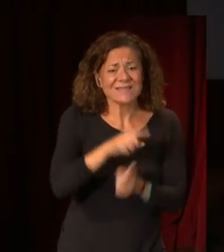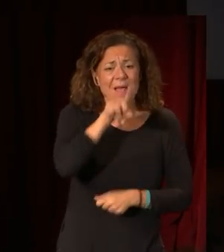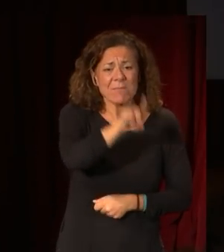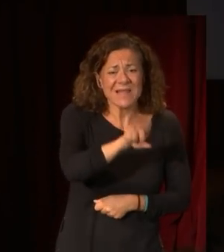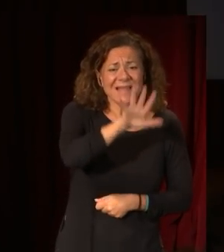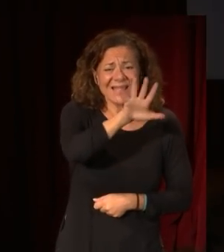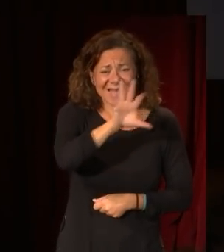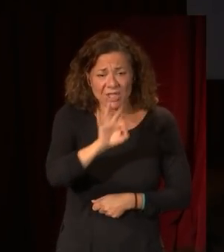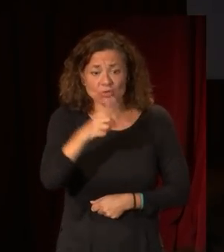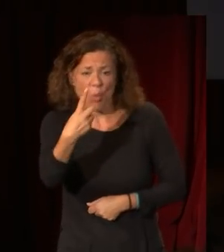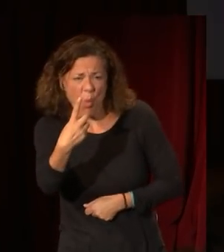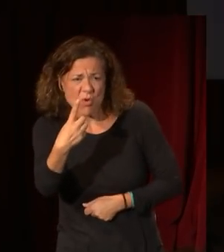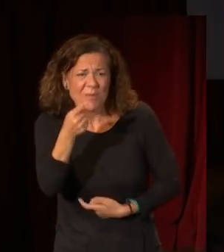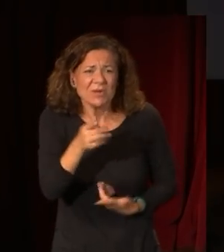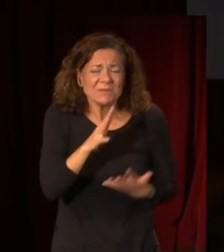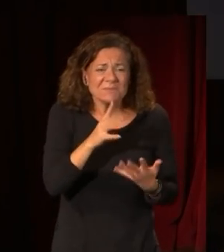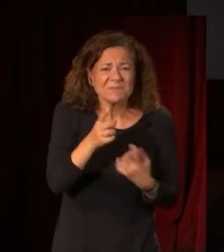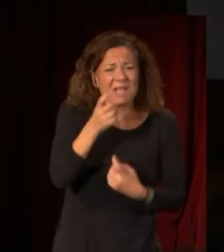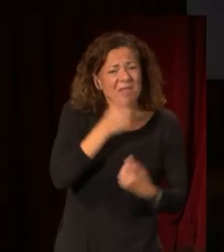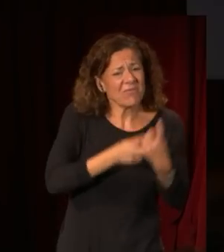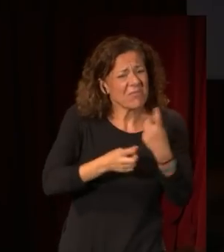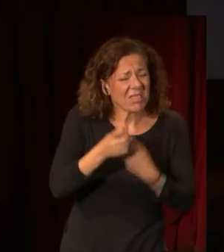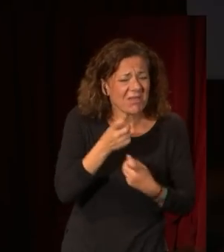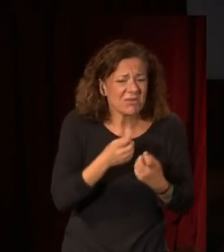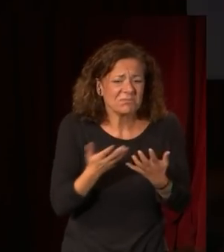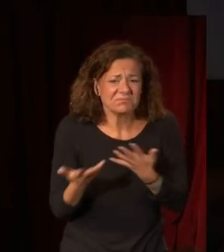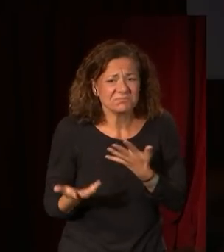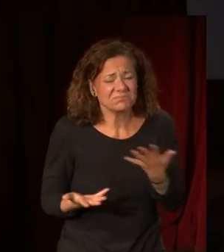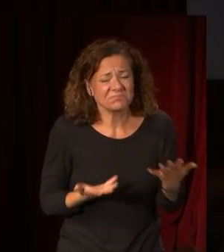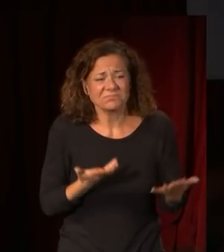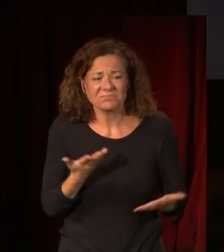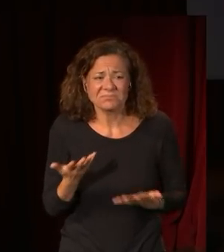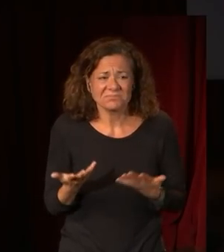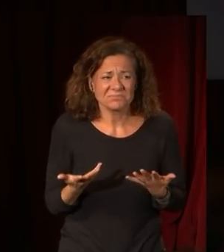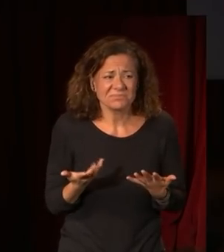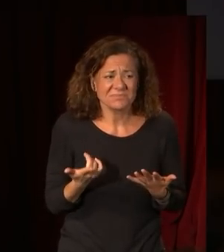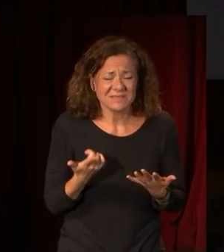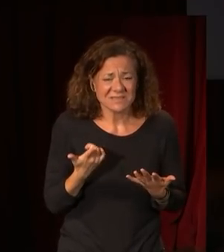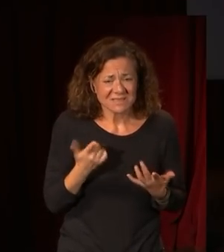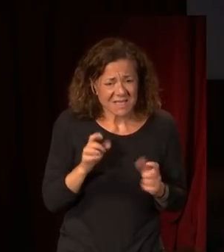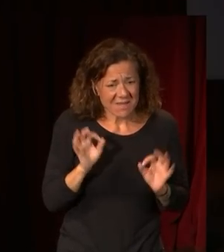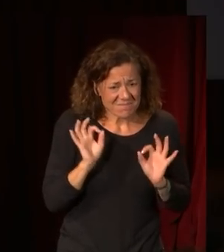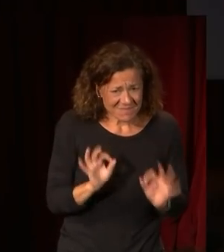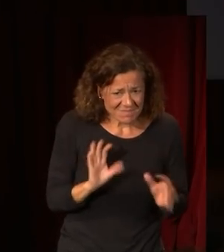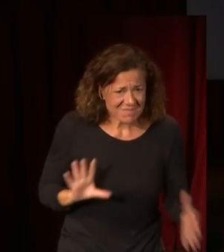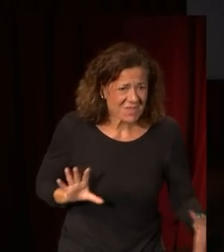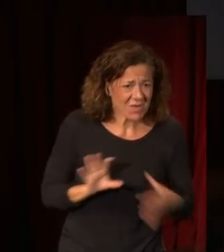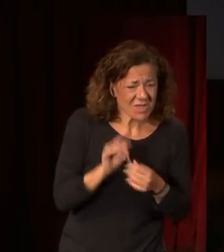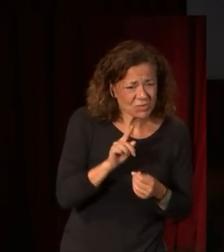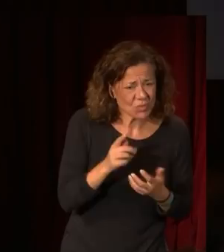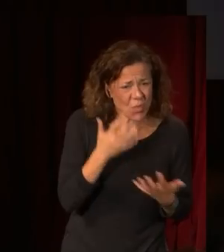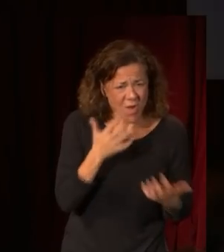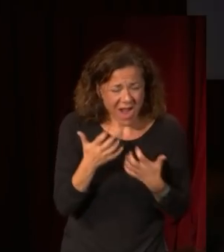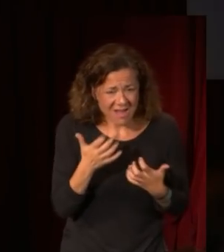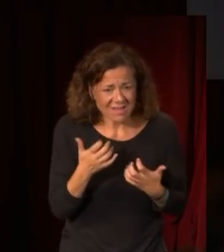noticias realmente poco digamos poco dignas de su arte son no tienes que nos hablan que